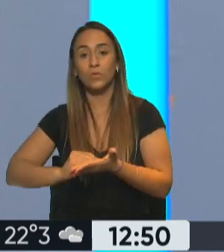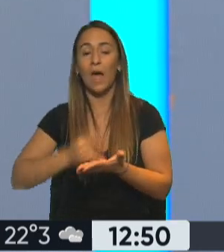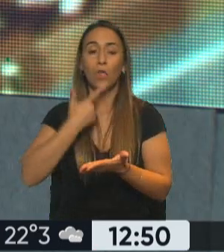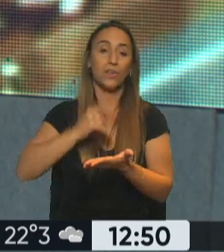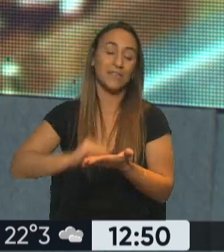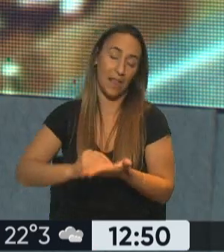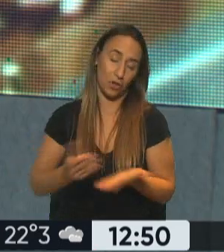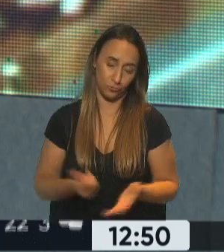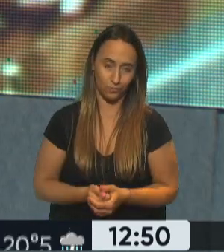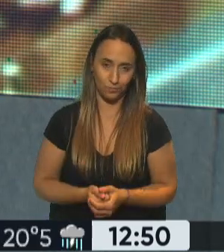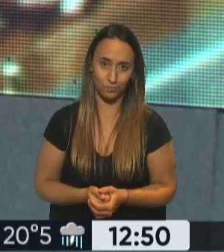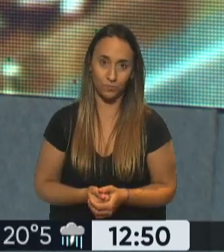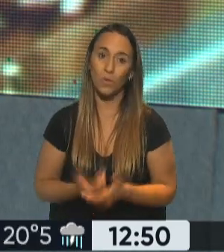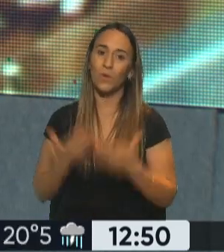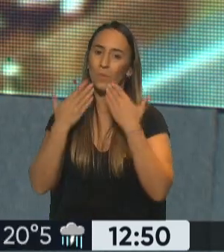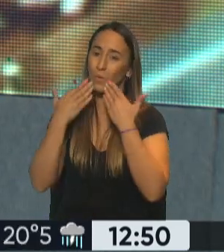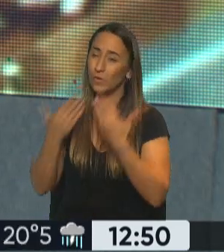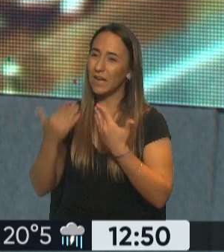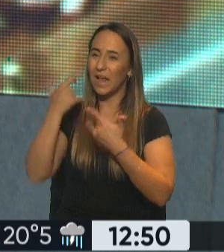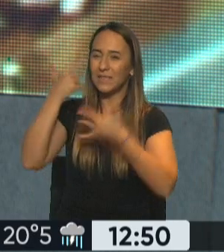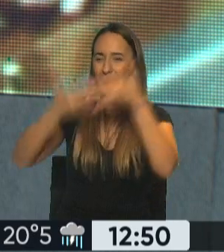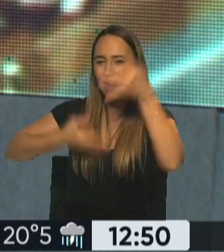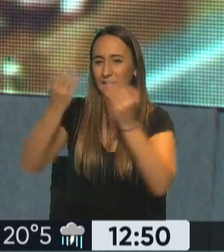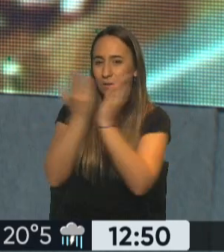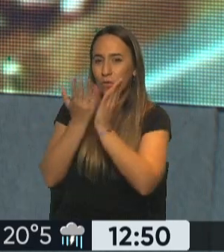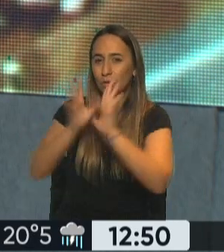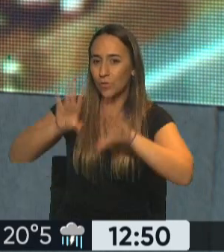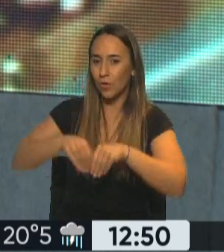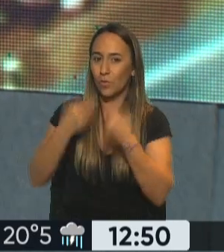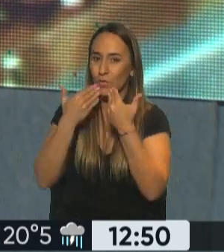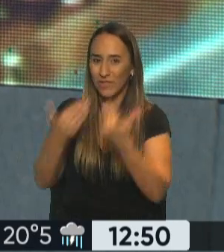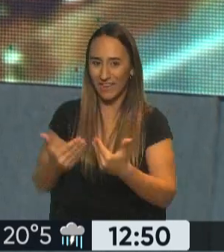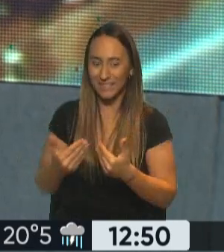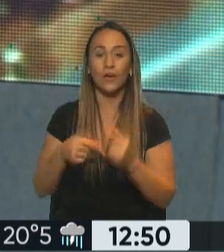nacionales. Fer, muchas gracias por el análisis y también por las aclaraciones. Muy bien, hasta luego. Seguimos con Pablo.